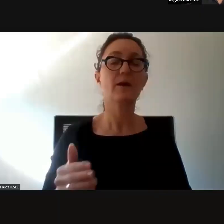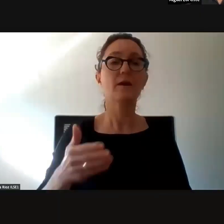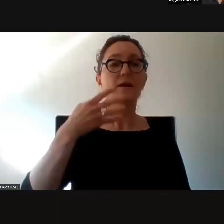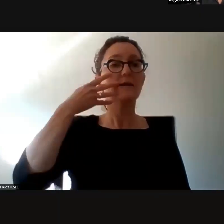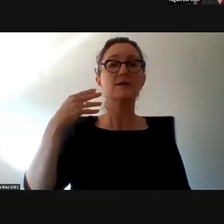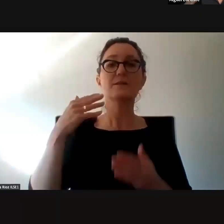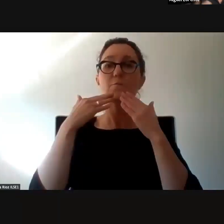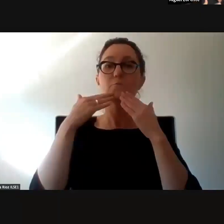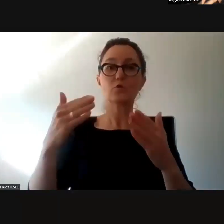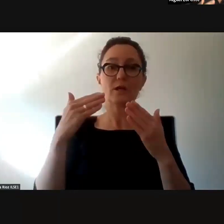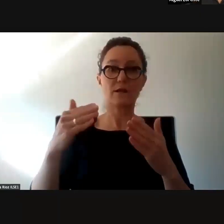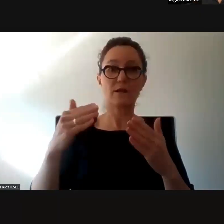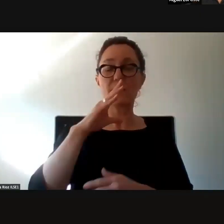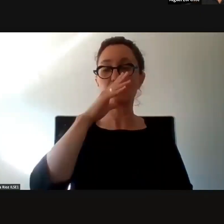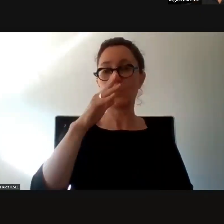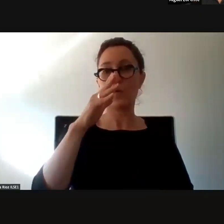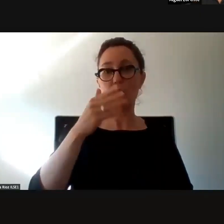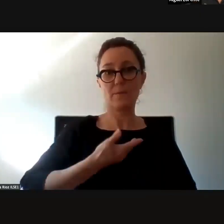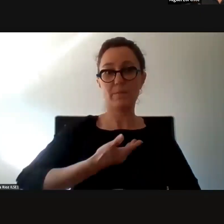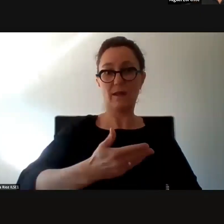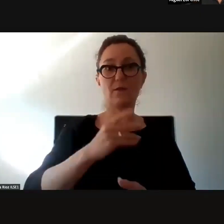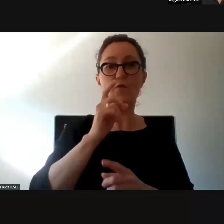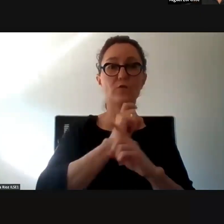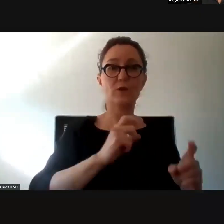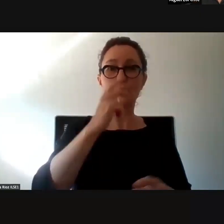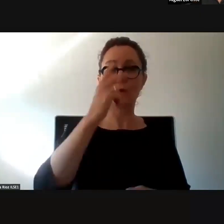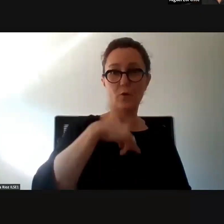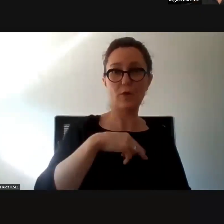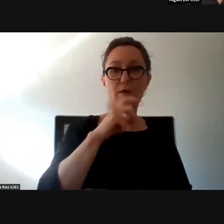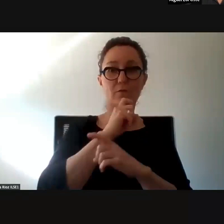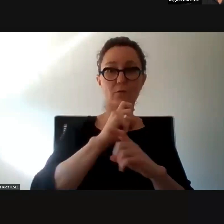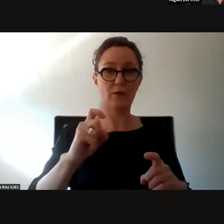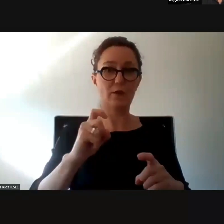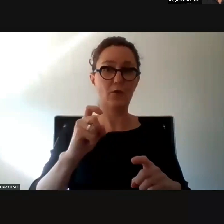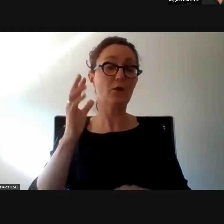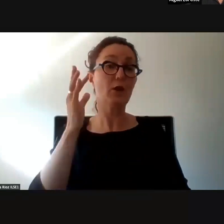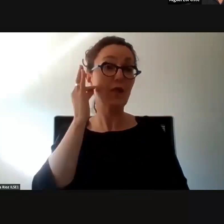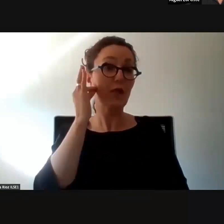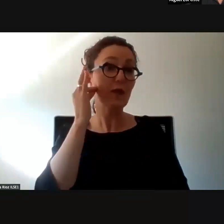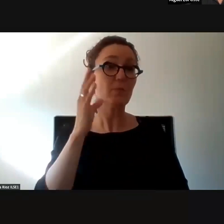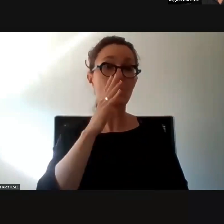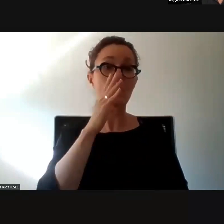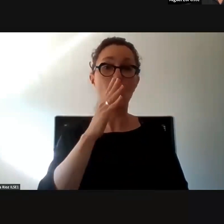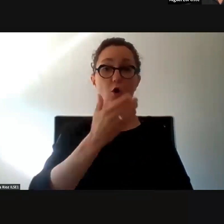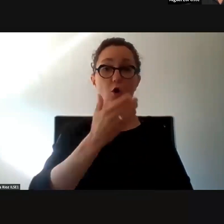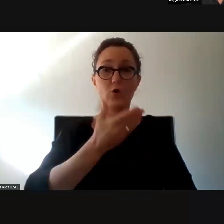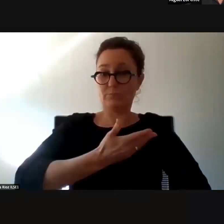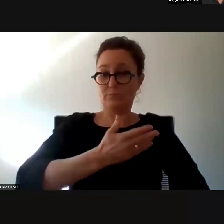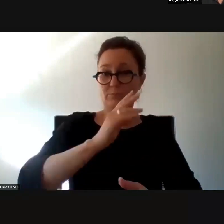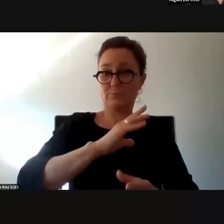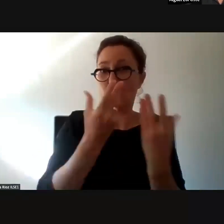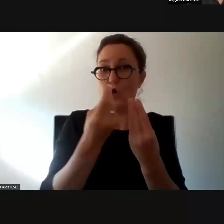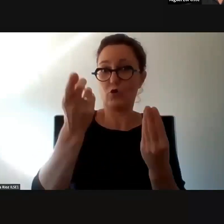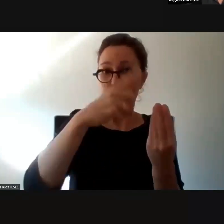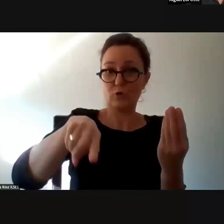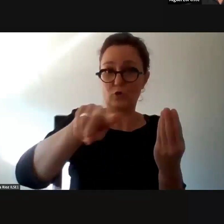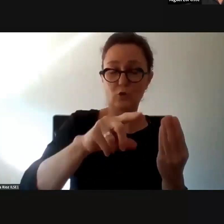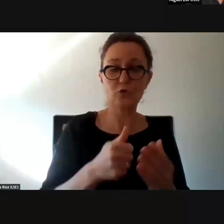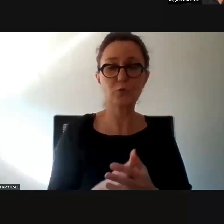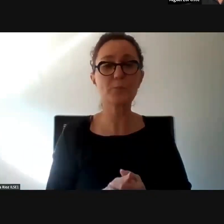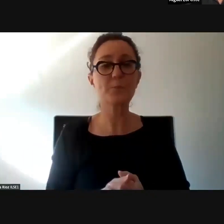Fundación CERMI Mujeres por juntarme con todas vosotras, con todos vosotros, y poder compartir